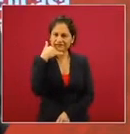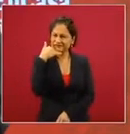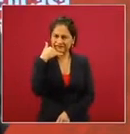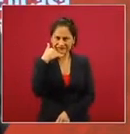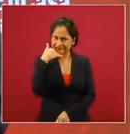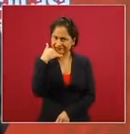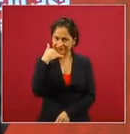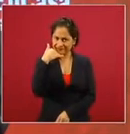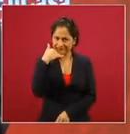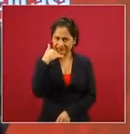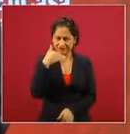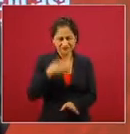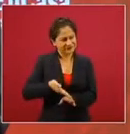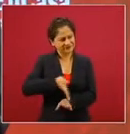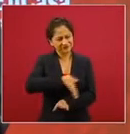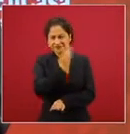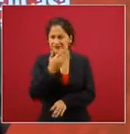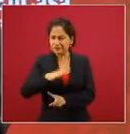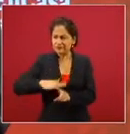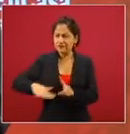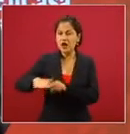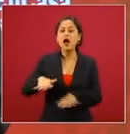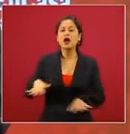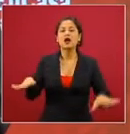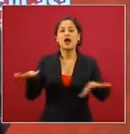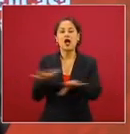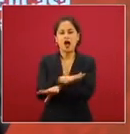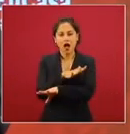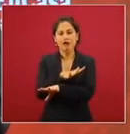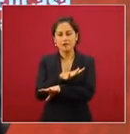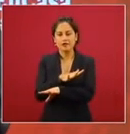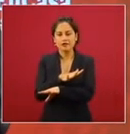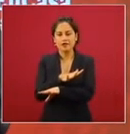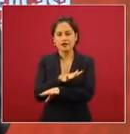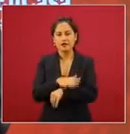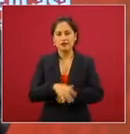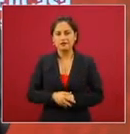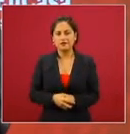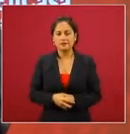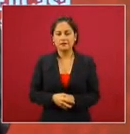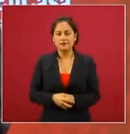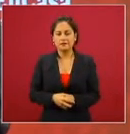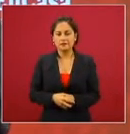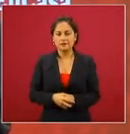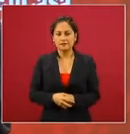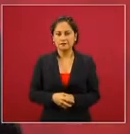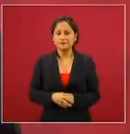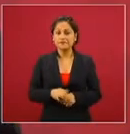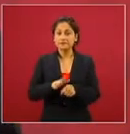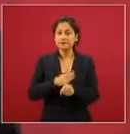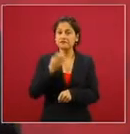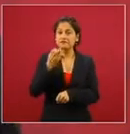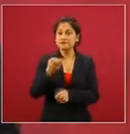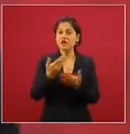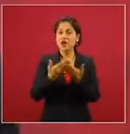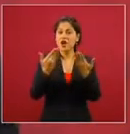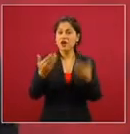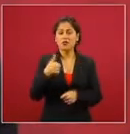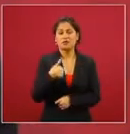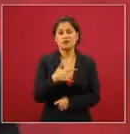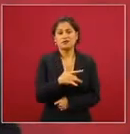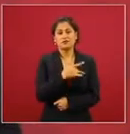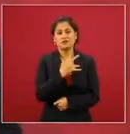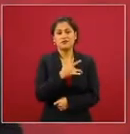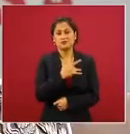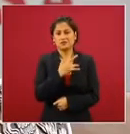veces considero que es más eficaz poner al descubierto